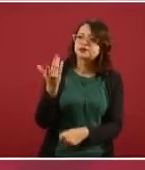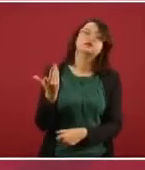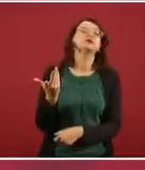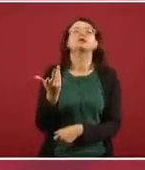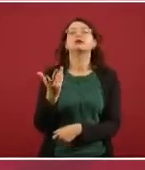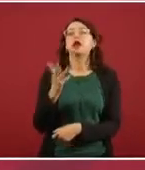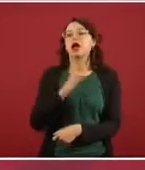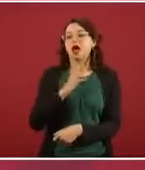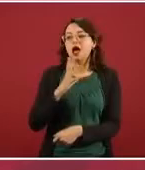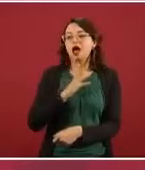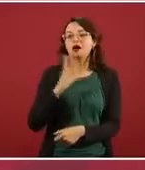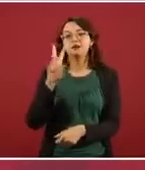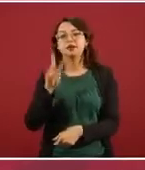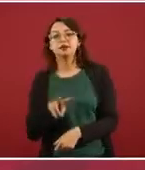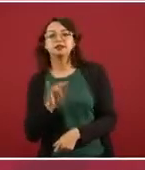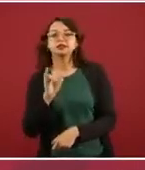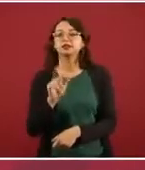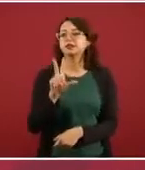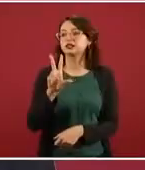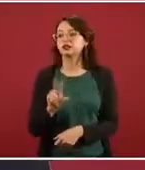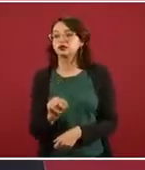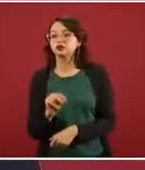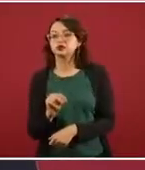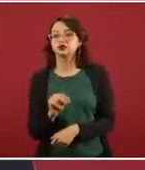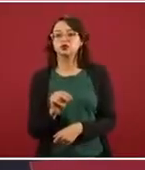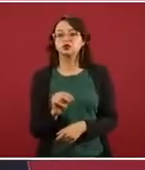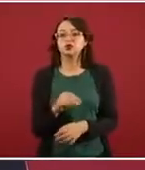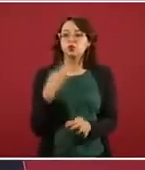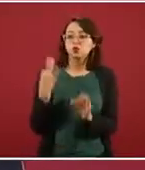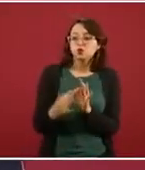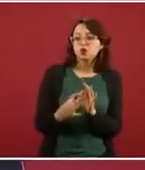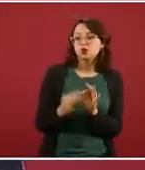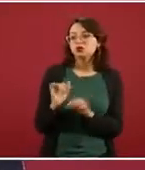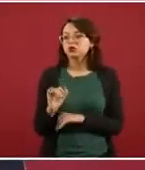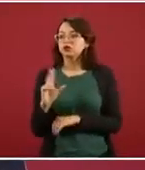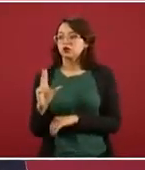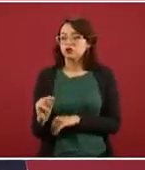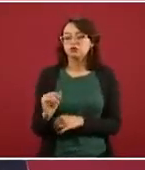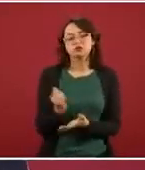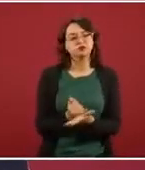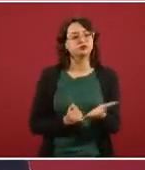la violación o un incumplimiento en materia laboral.